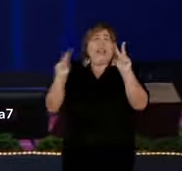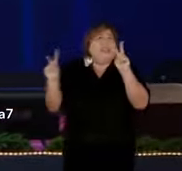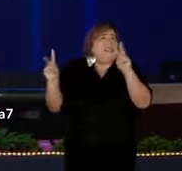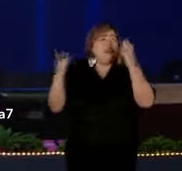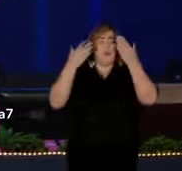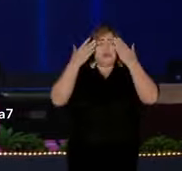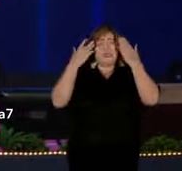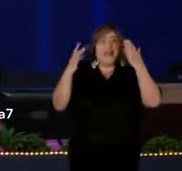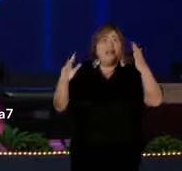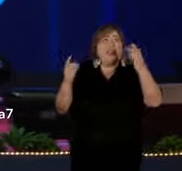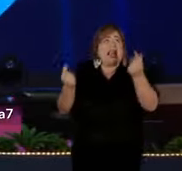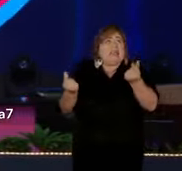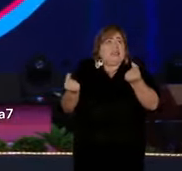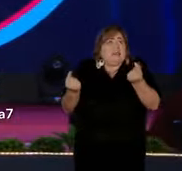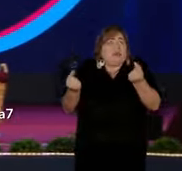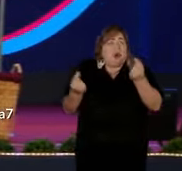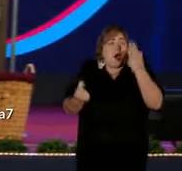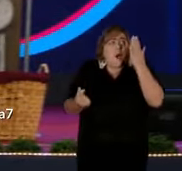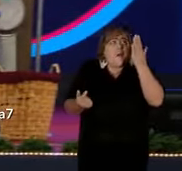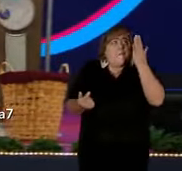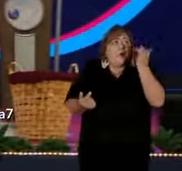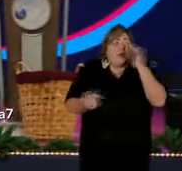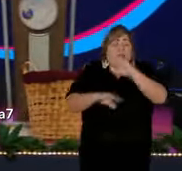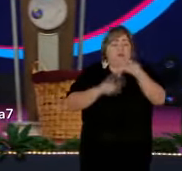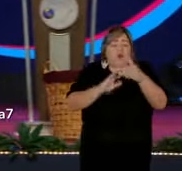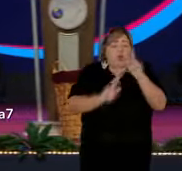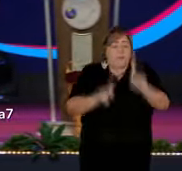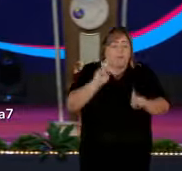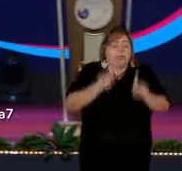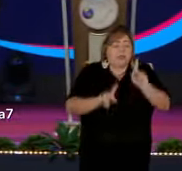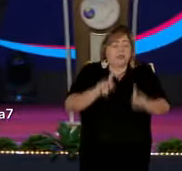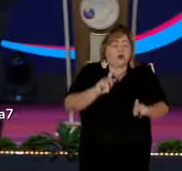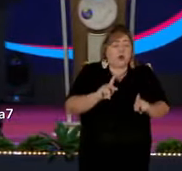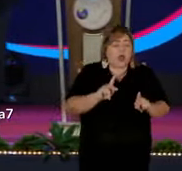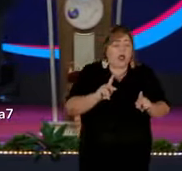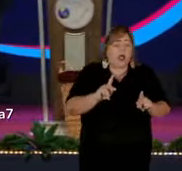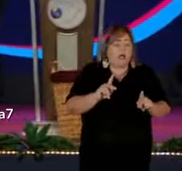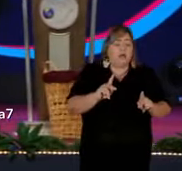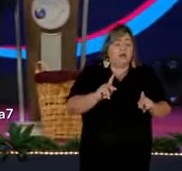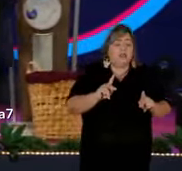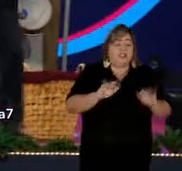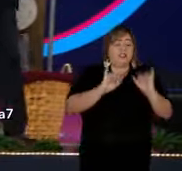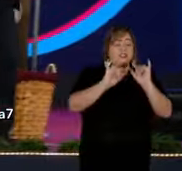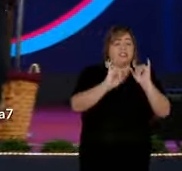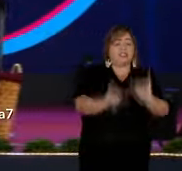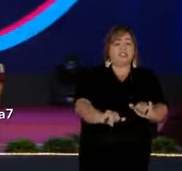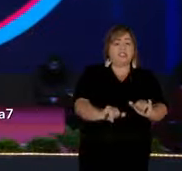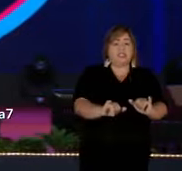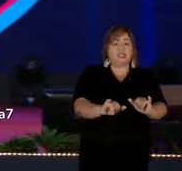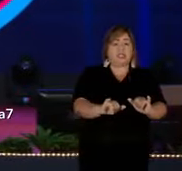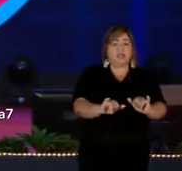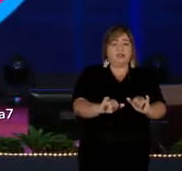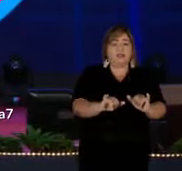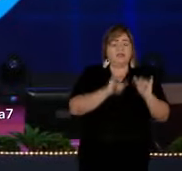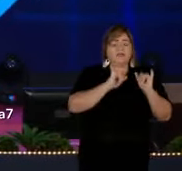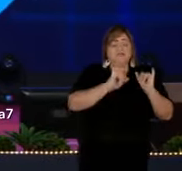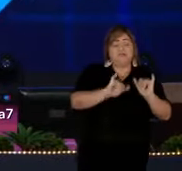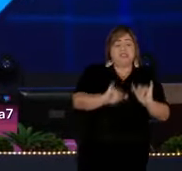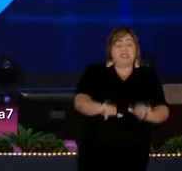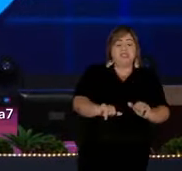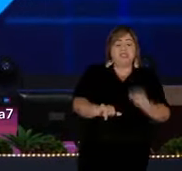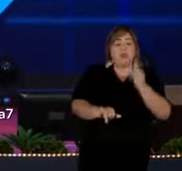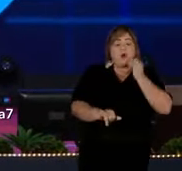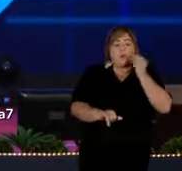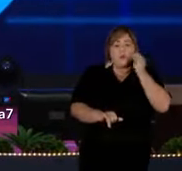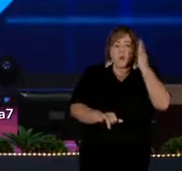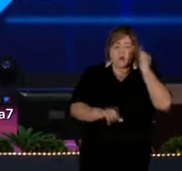todo el mundo en cuarentena. ¿Sabes lo que hizo Pastor Pablo Radamés? Hizo su diezmo por el año entero